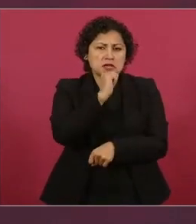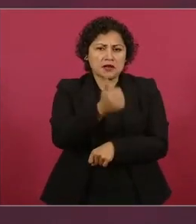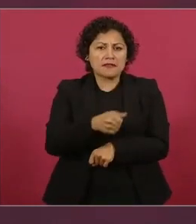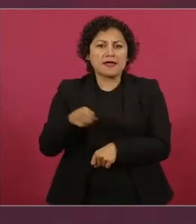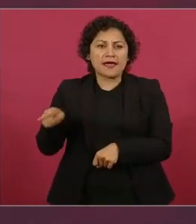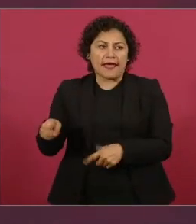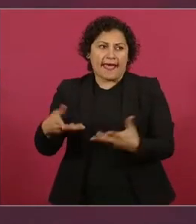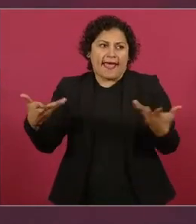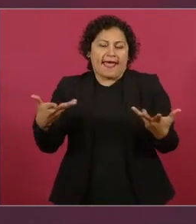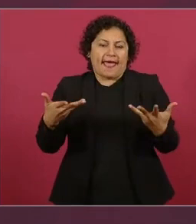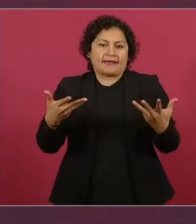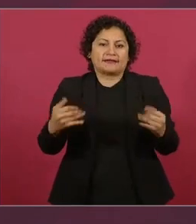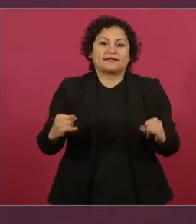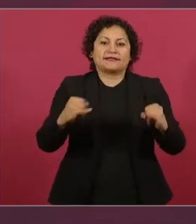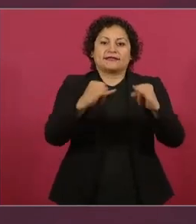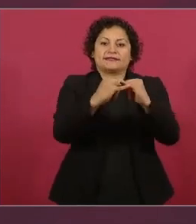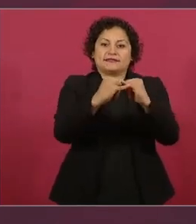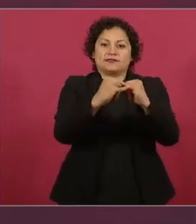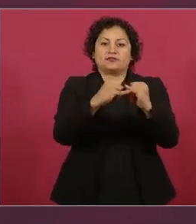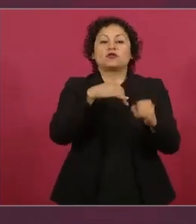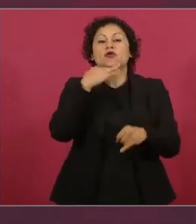hicieron la reforma constitucional